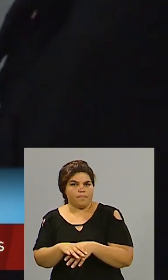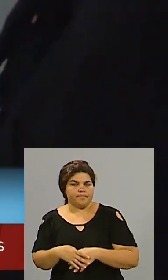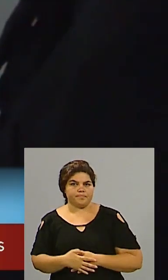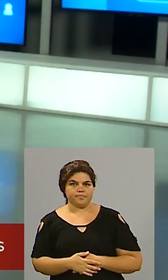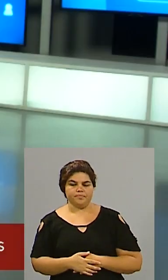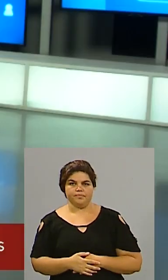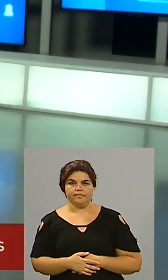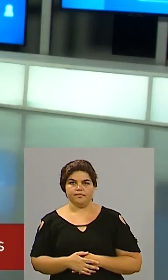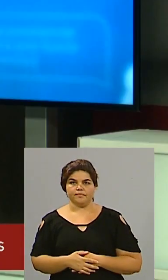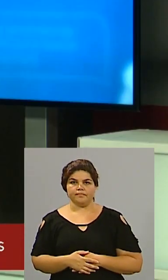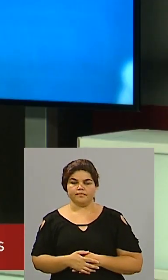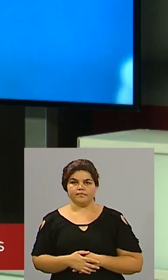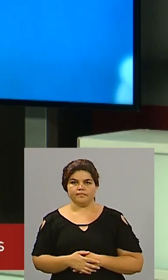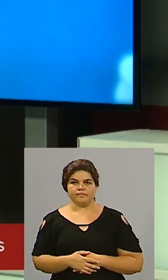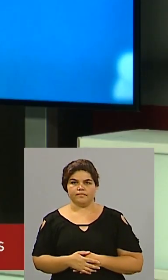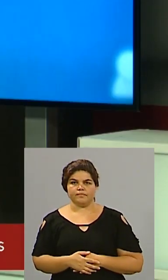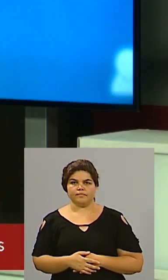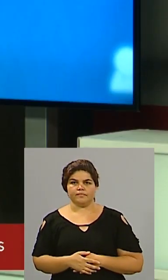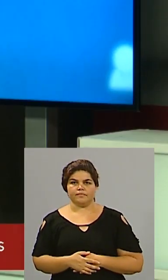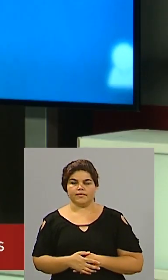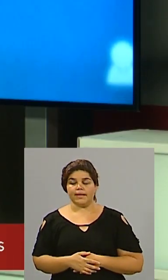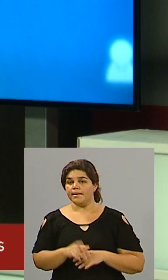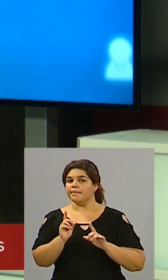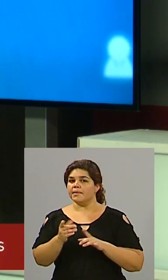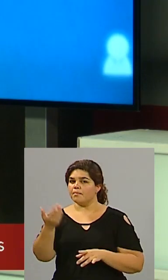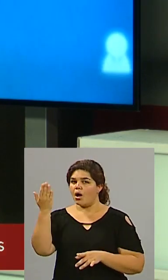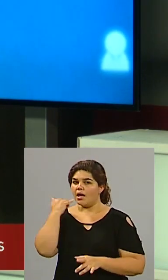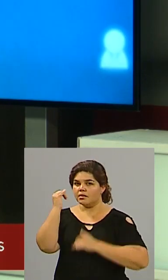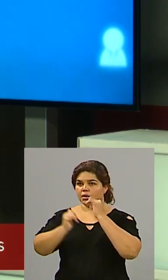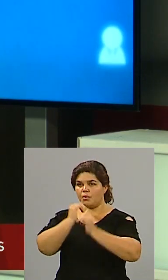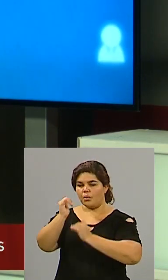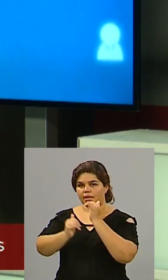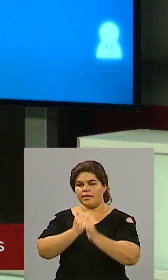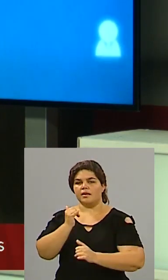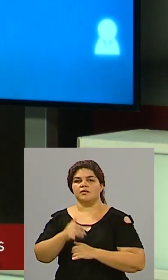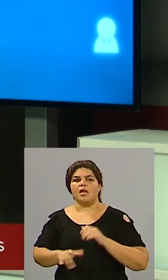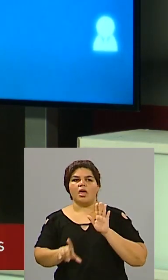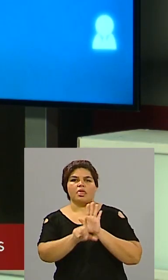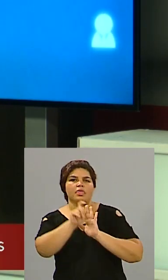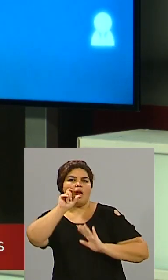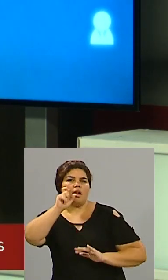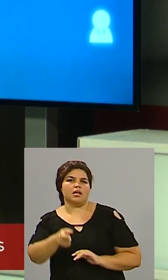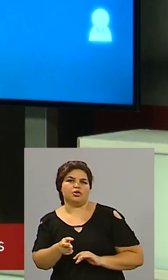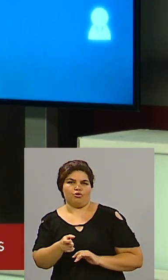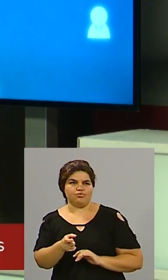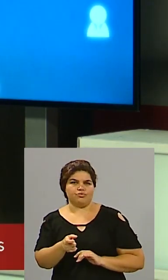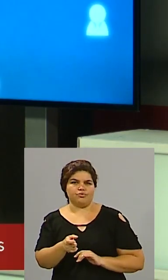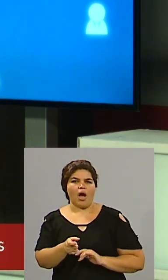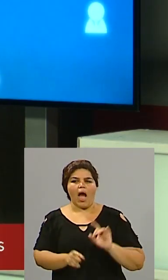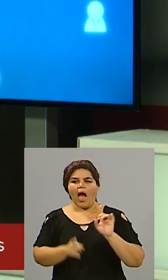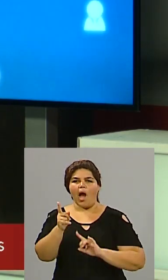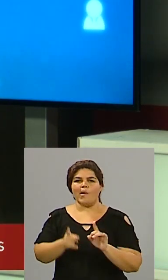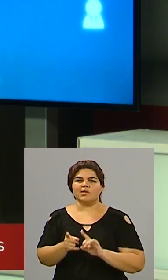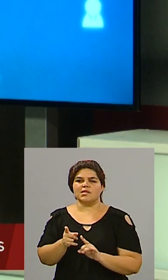podemos decir, por ejemplo, a, recién hacías referencia al tema, a esos delitos que se consideran menores, pero para el que es